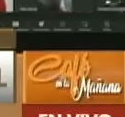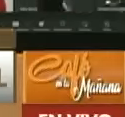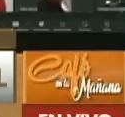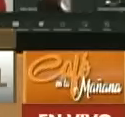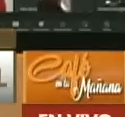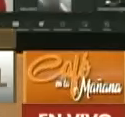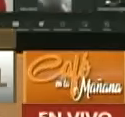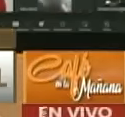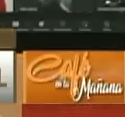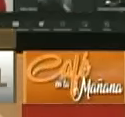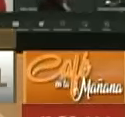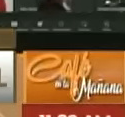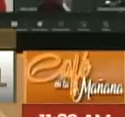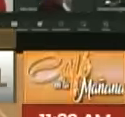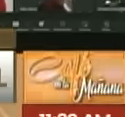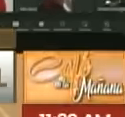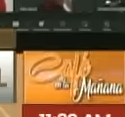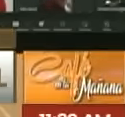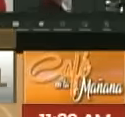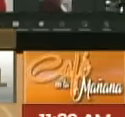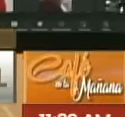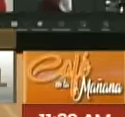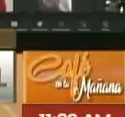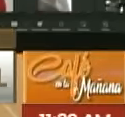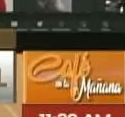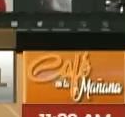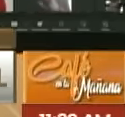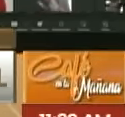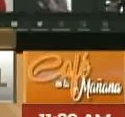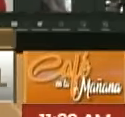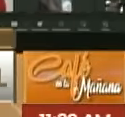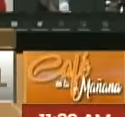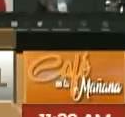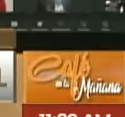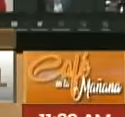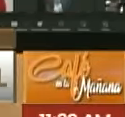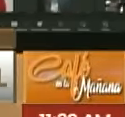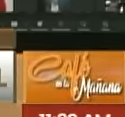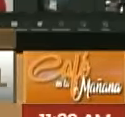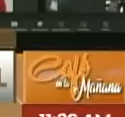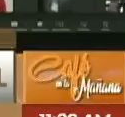aparezca en sectores opositores, que es la conciencia desarrollada,